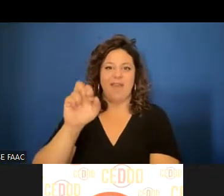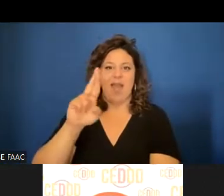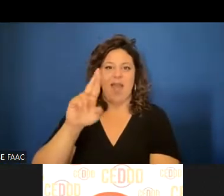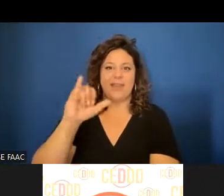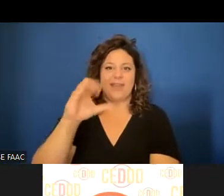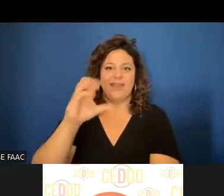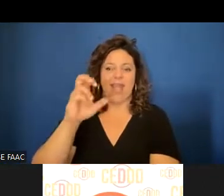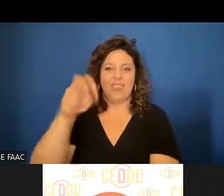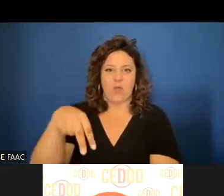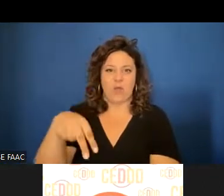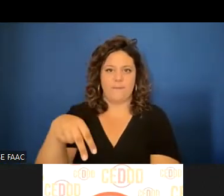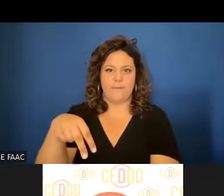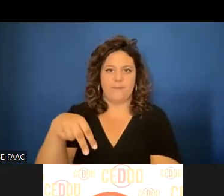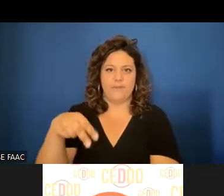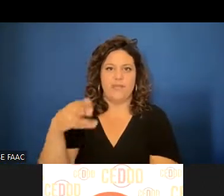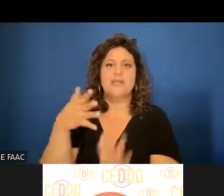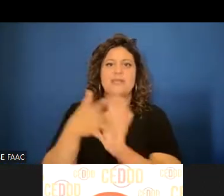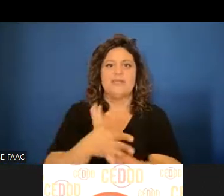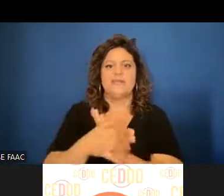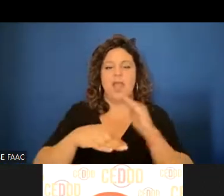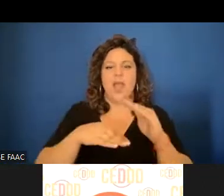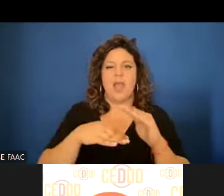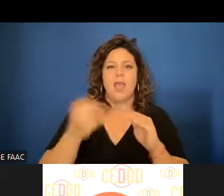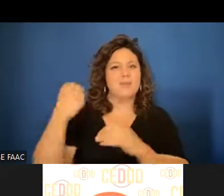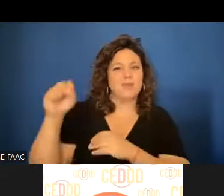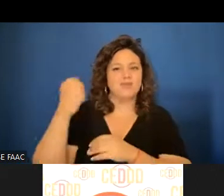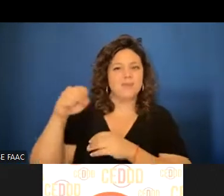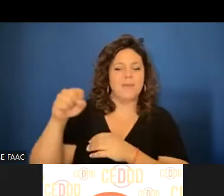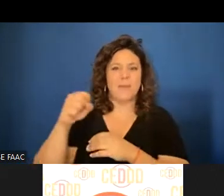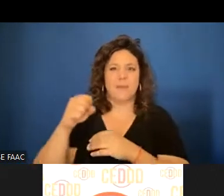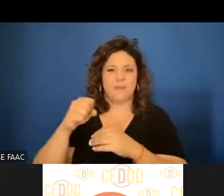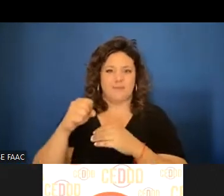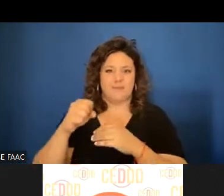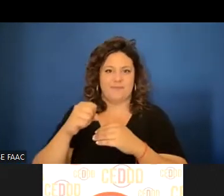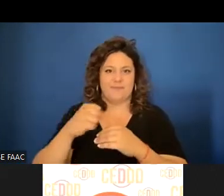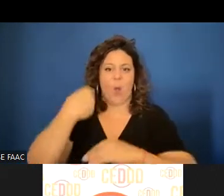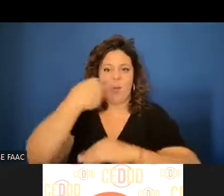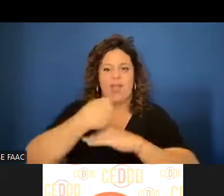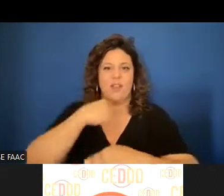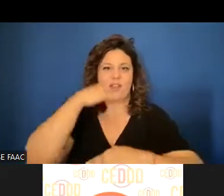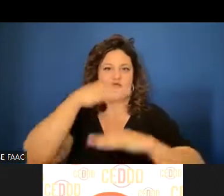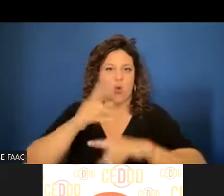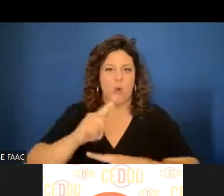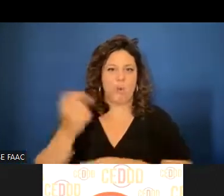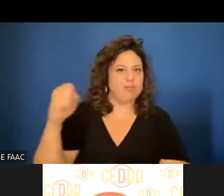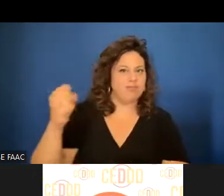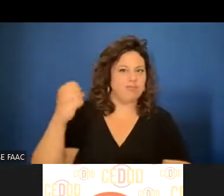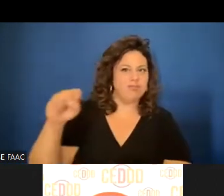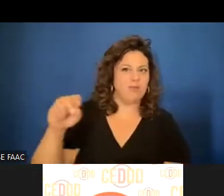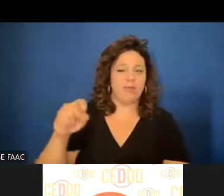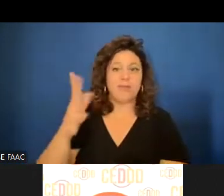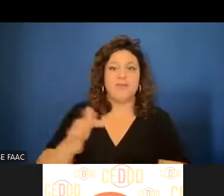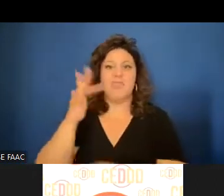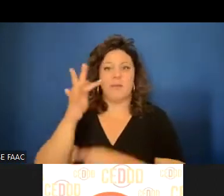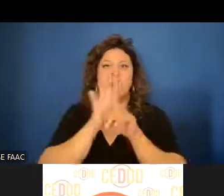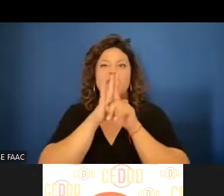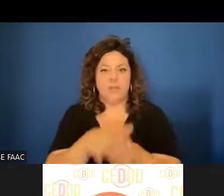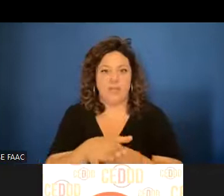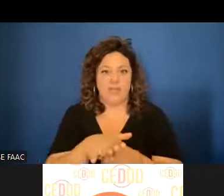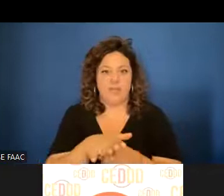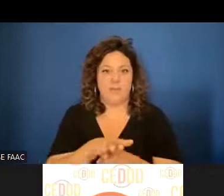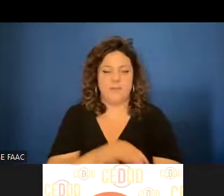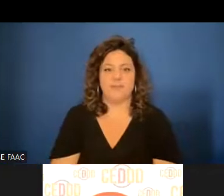cobrar una prima mayor, puedo dirigirme a esa, bueno, primero a la propia compañía aseguradora, que tiene obligación de responder, y si la respuesta que me da